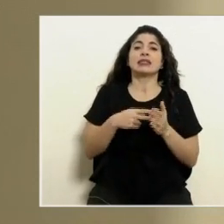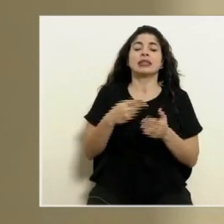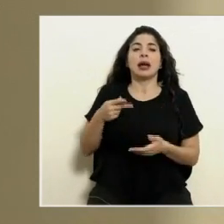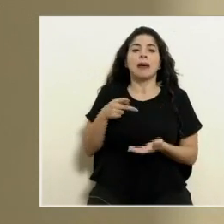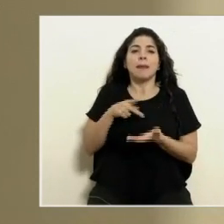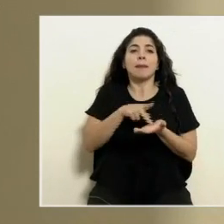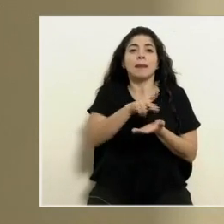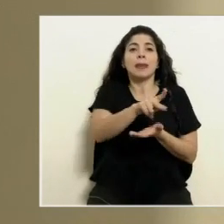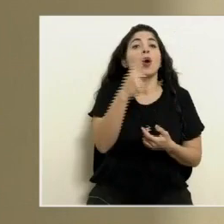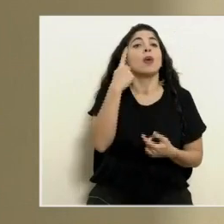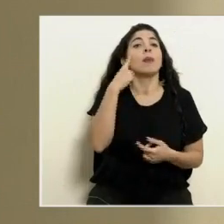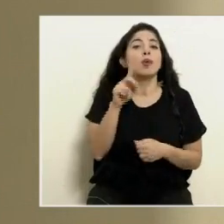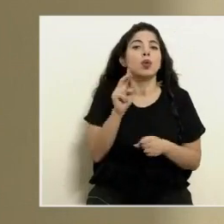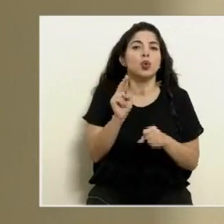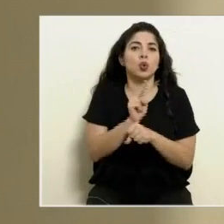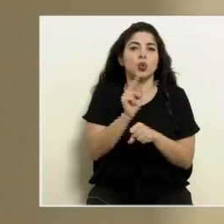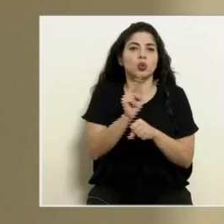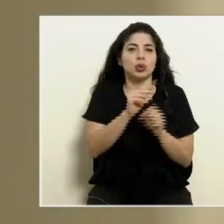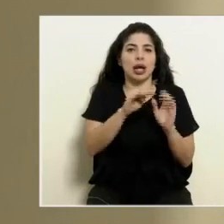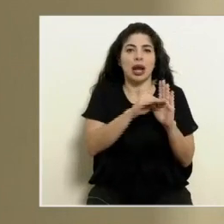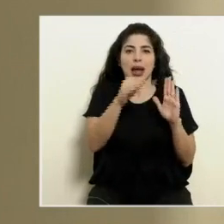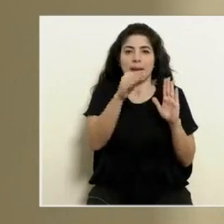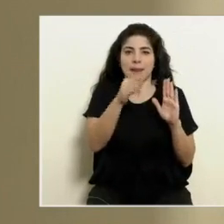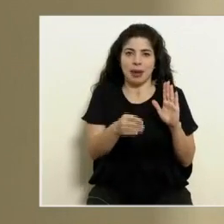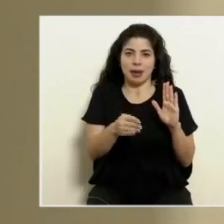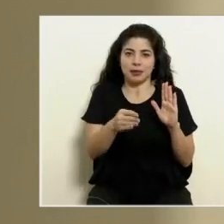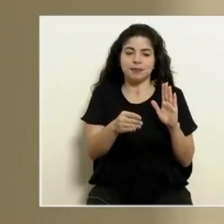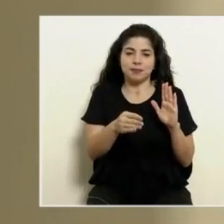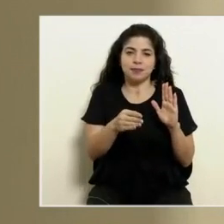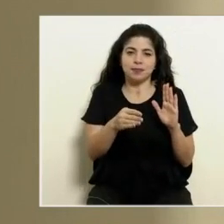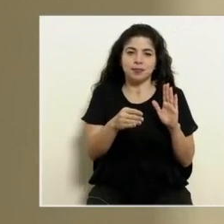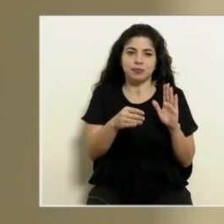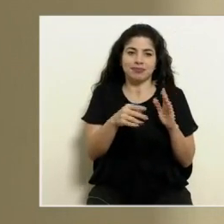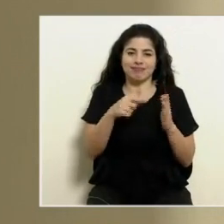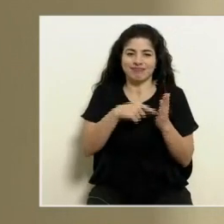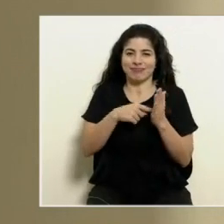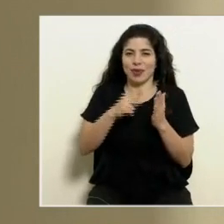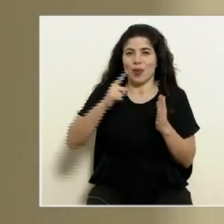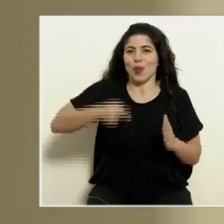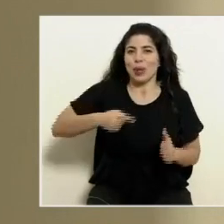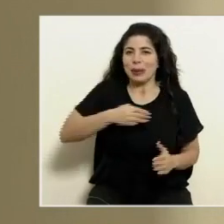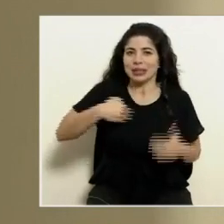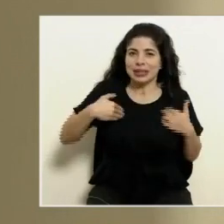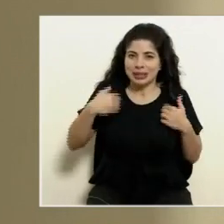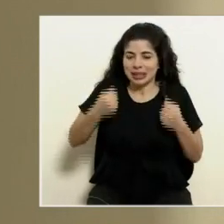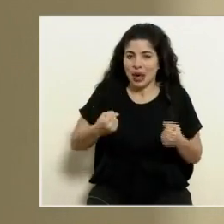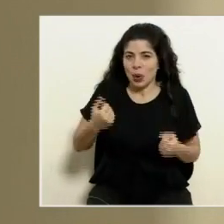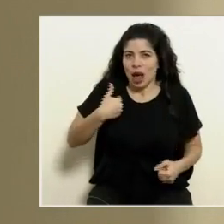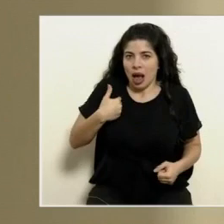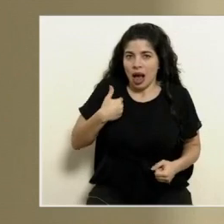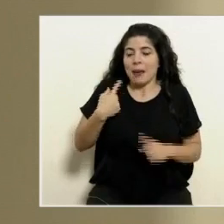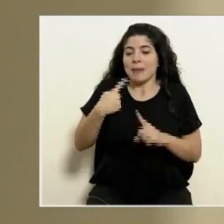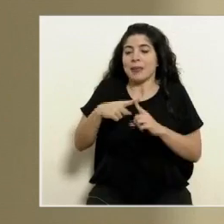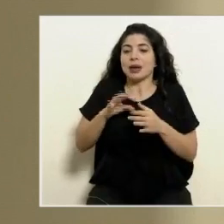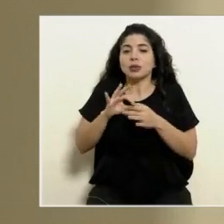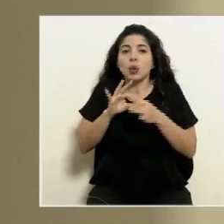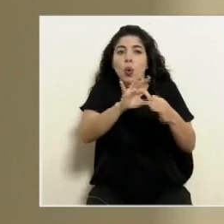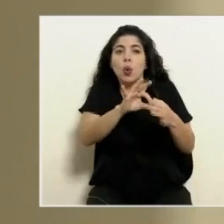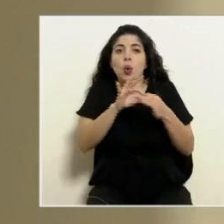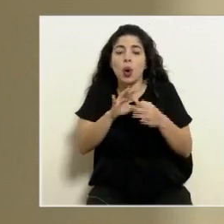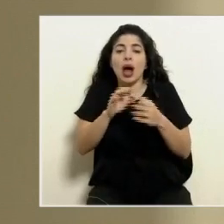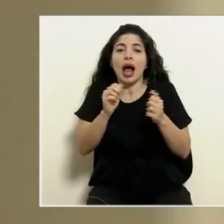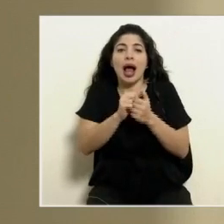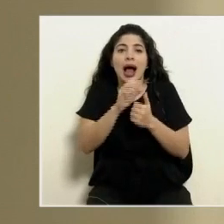por el uso de las camas, de acuerdo con la orden que gire el Ministerio de Salud y la coordinación que se haga con la